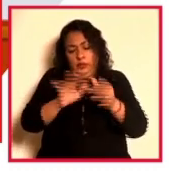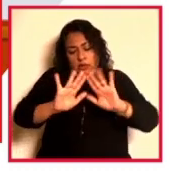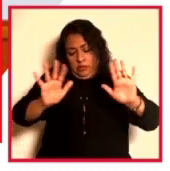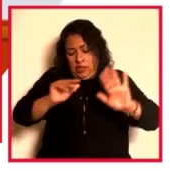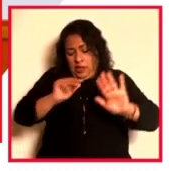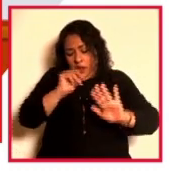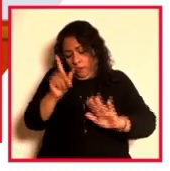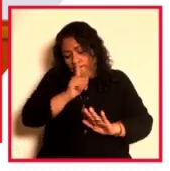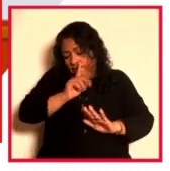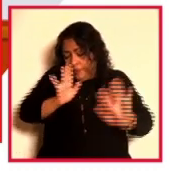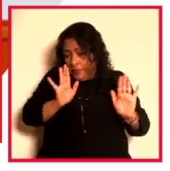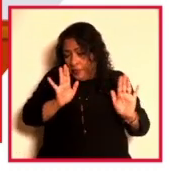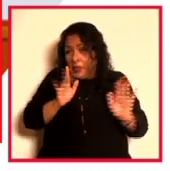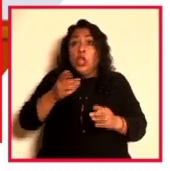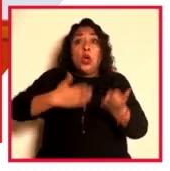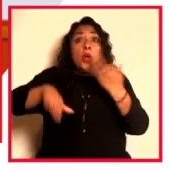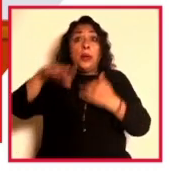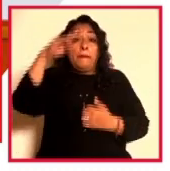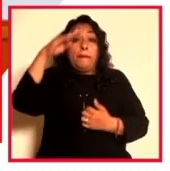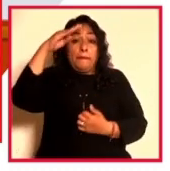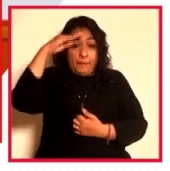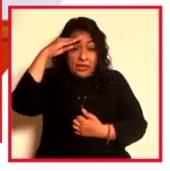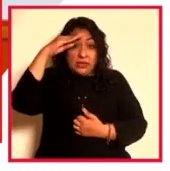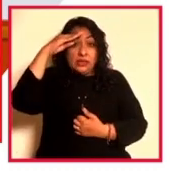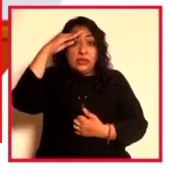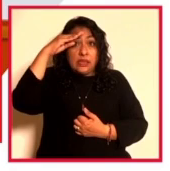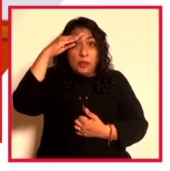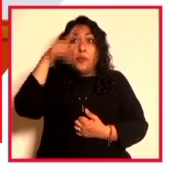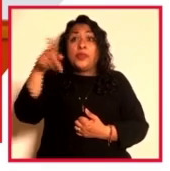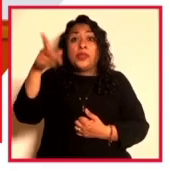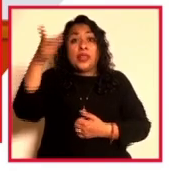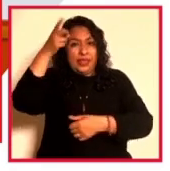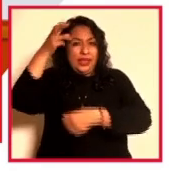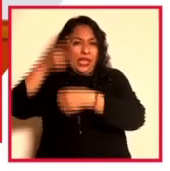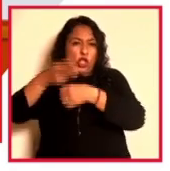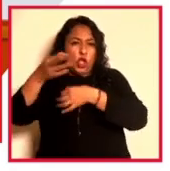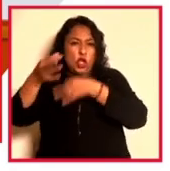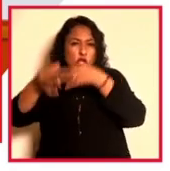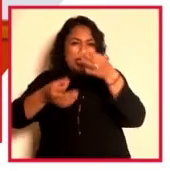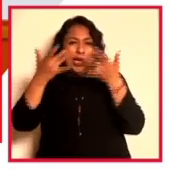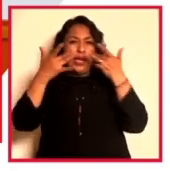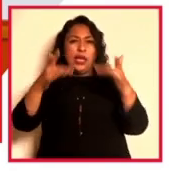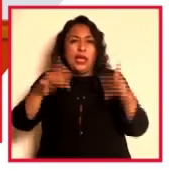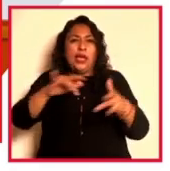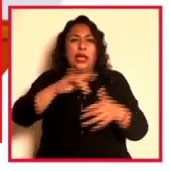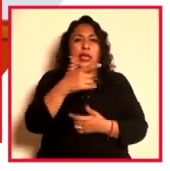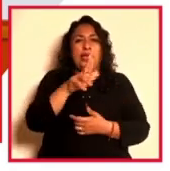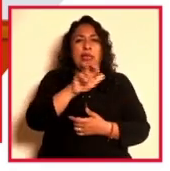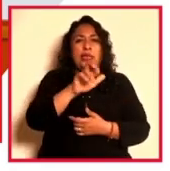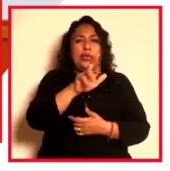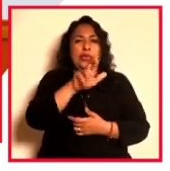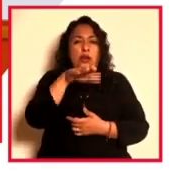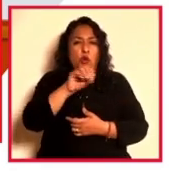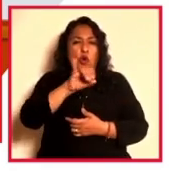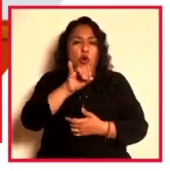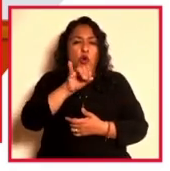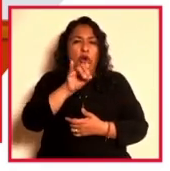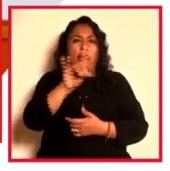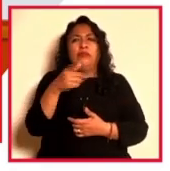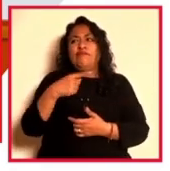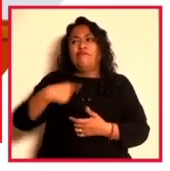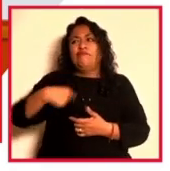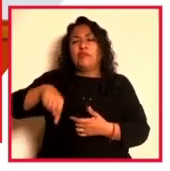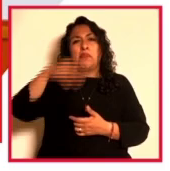pensamos todos que y se fue el director del noticiero que era Guillermo Jordán entonces pensamos todos que debíamos irnos